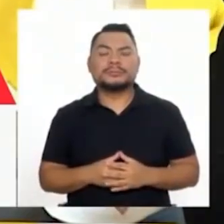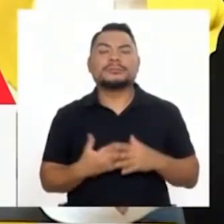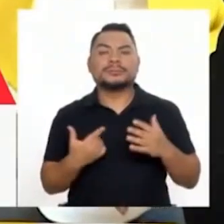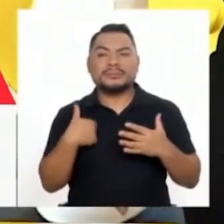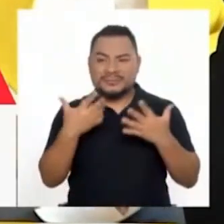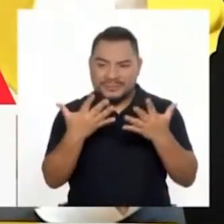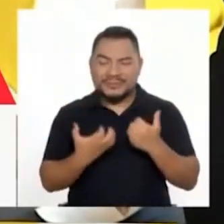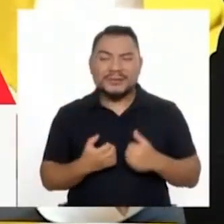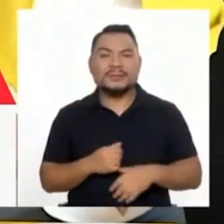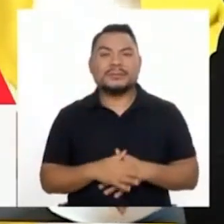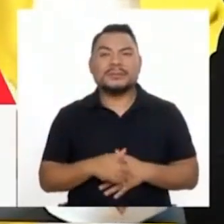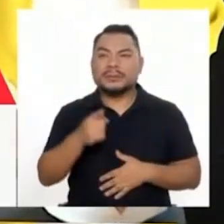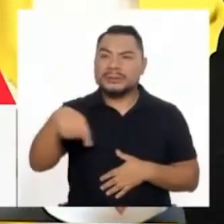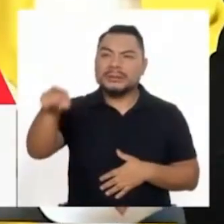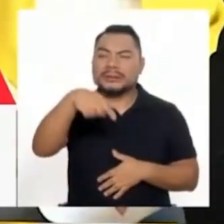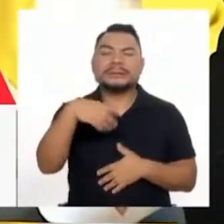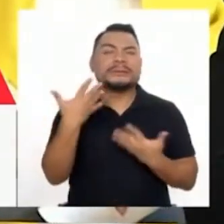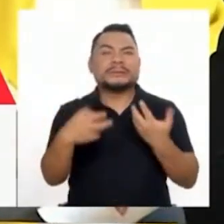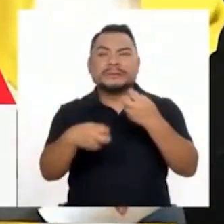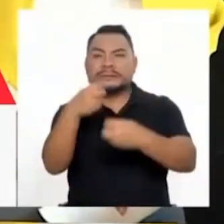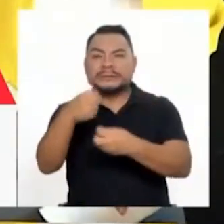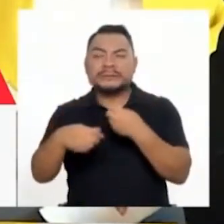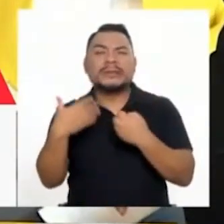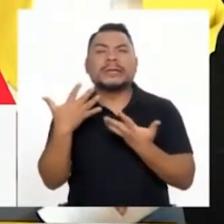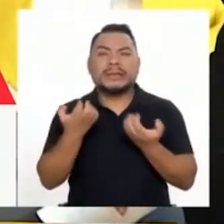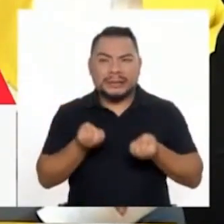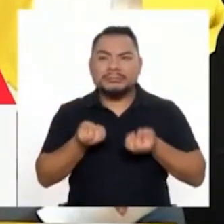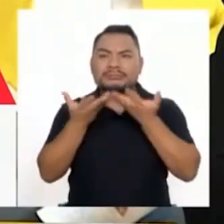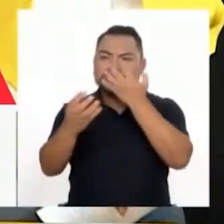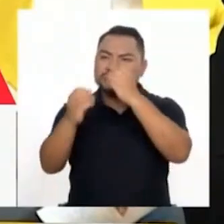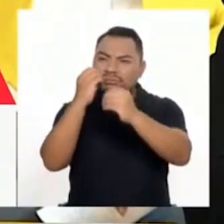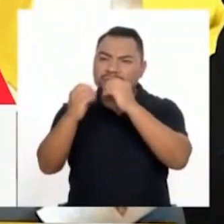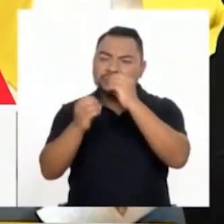queremos sacarlos de ese estadio de vulnerabilidad.